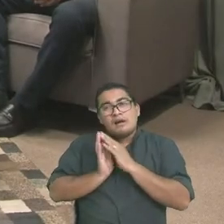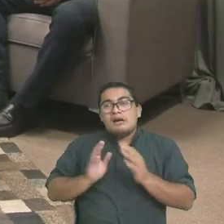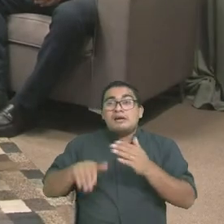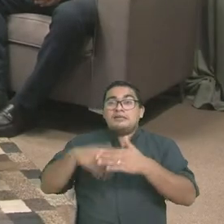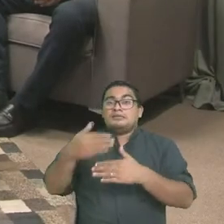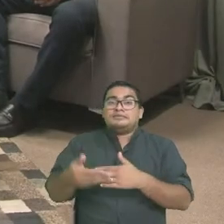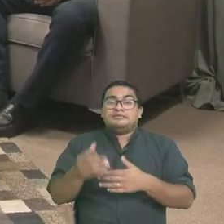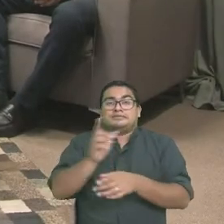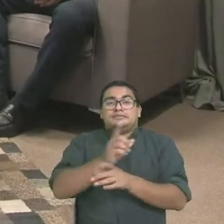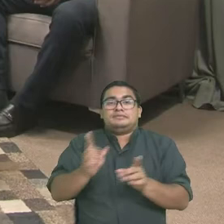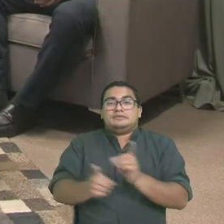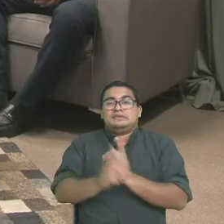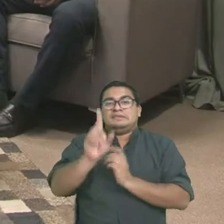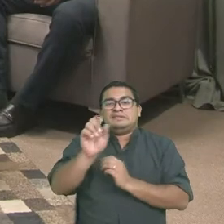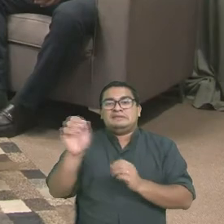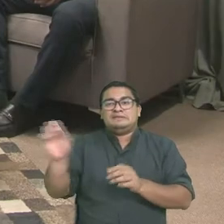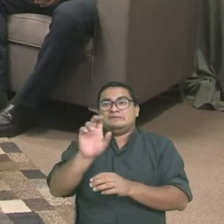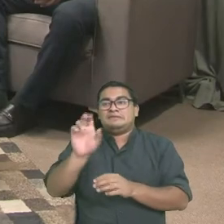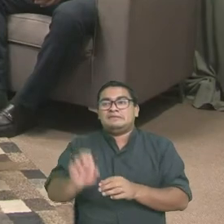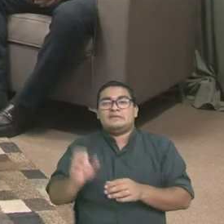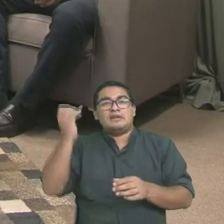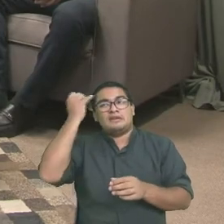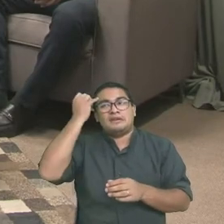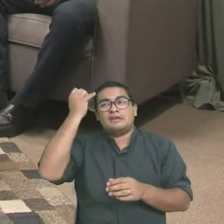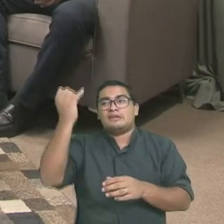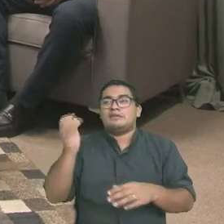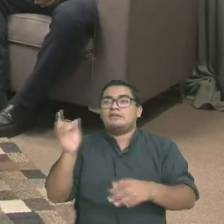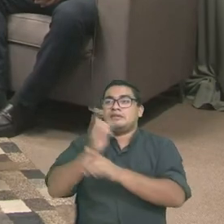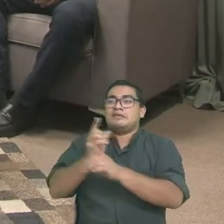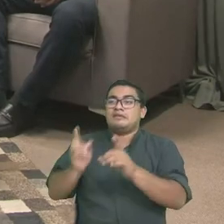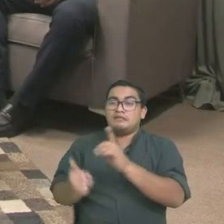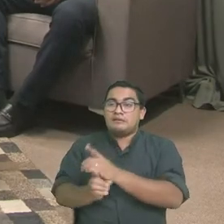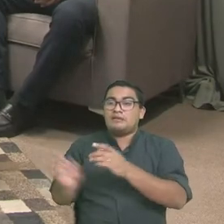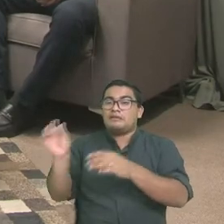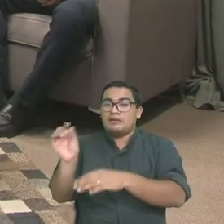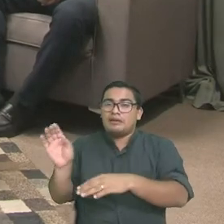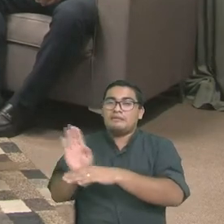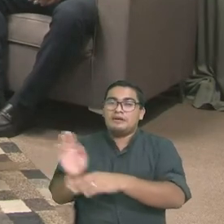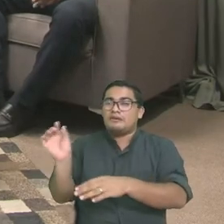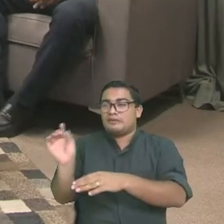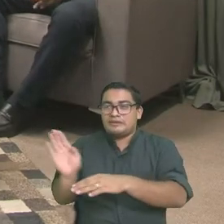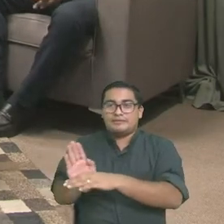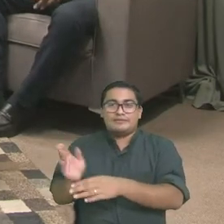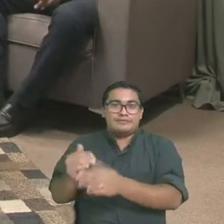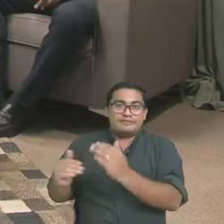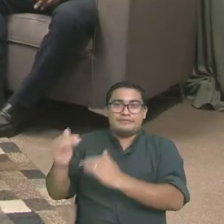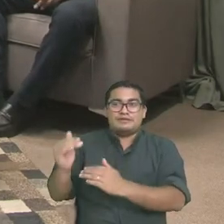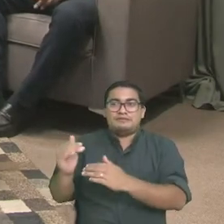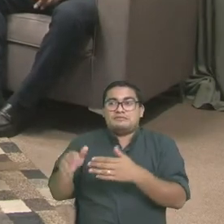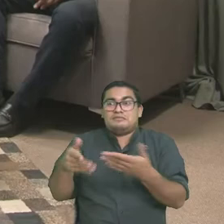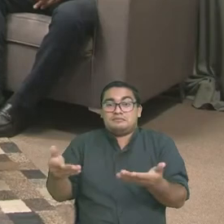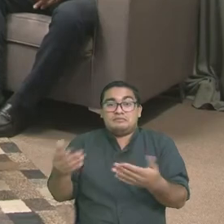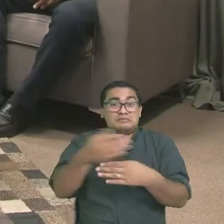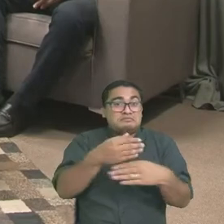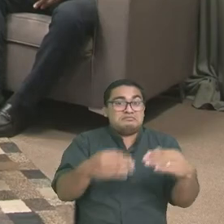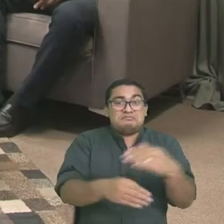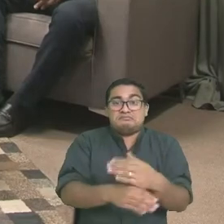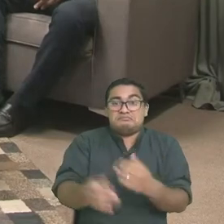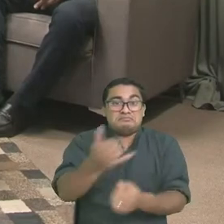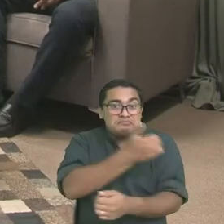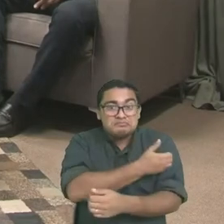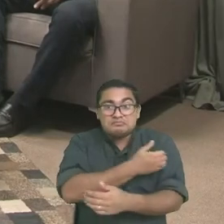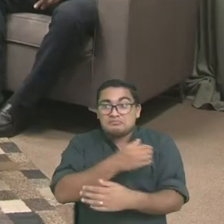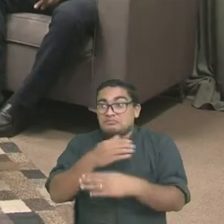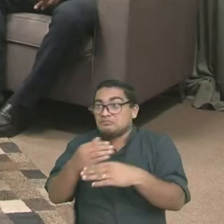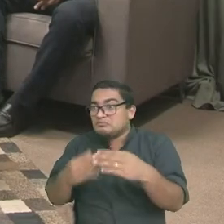se les ocurrió de que debíamos endeudarnos más. ¿Y para qué? Para tener más hospitales, para